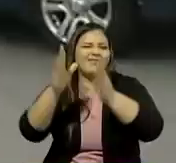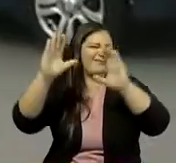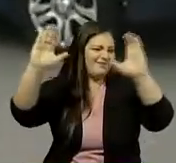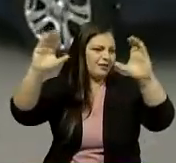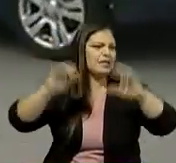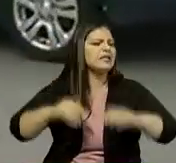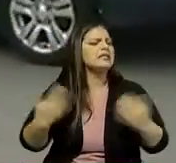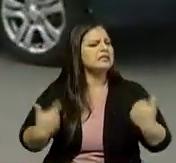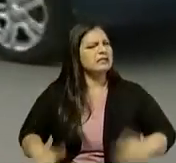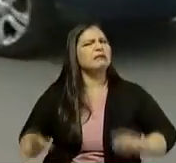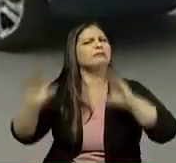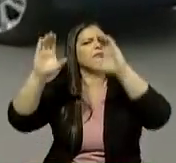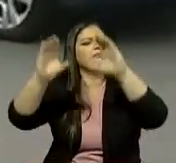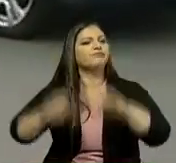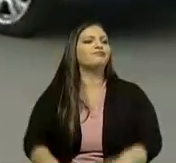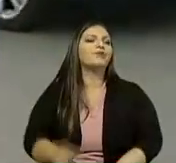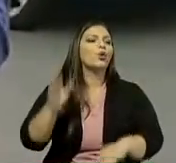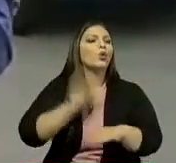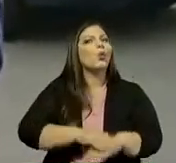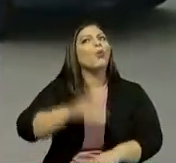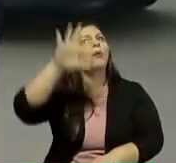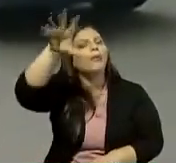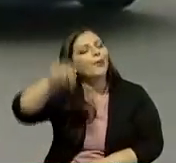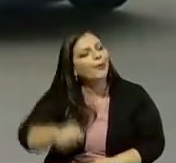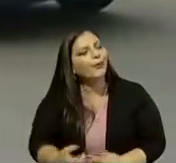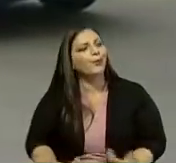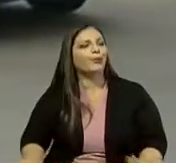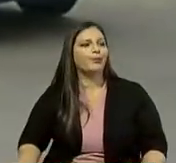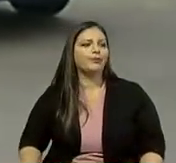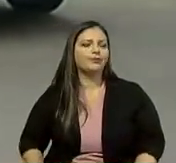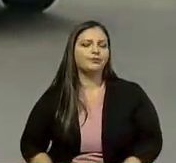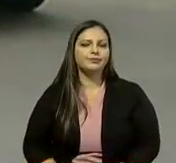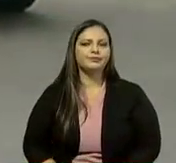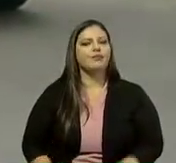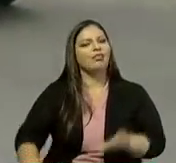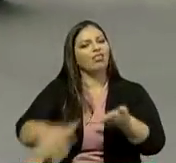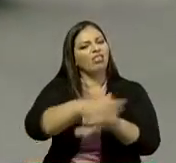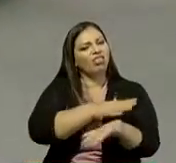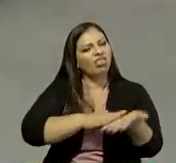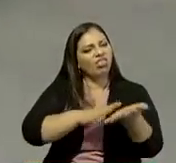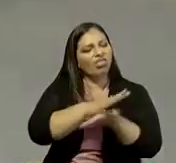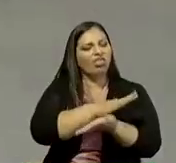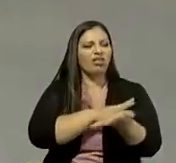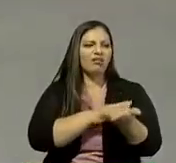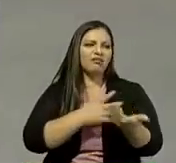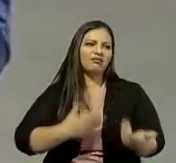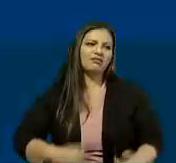problemática añadido a otras situaciones mi querida luis sanz y josé luís ustedes continúan con más información